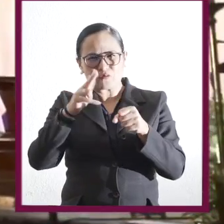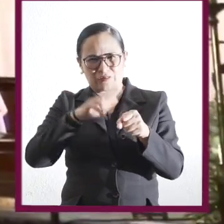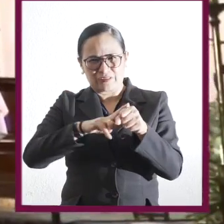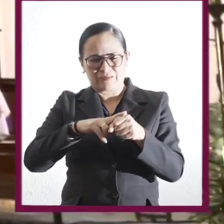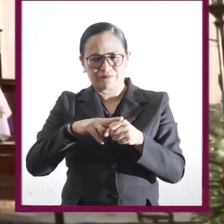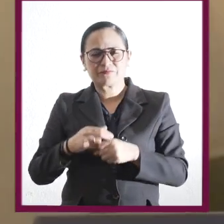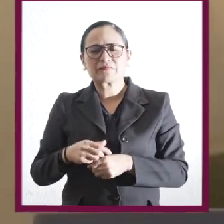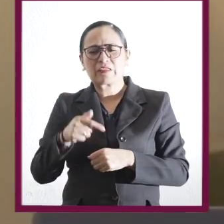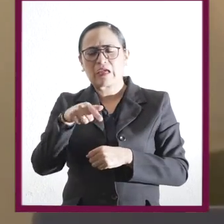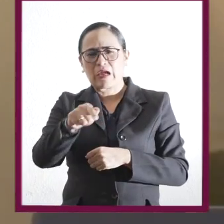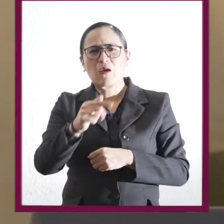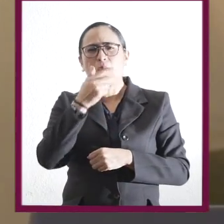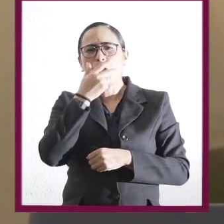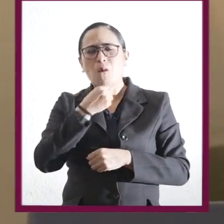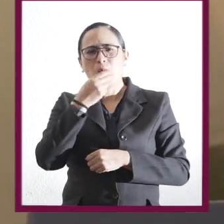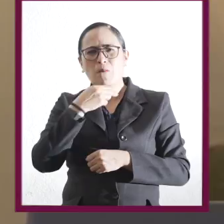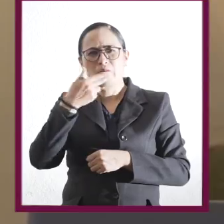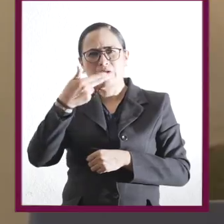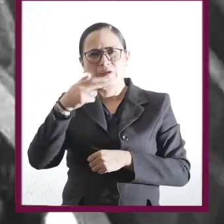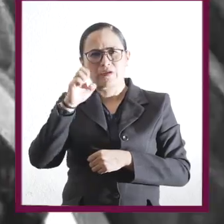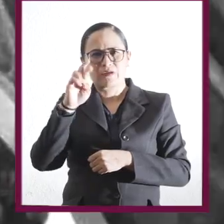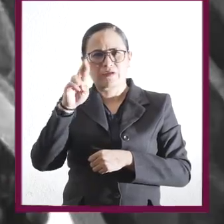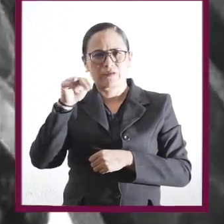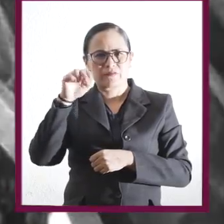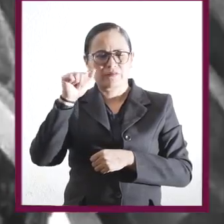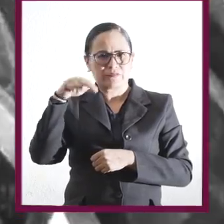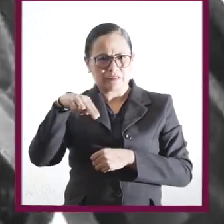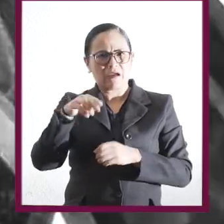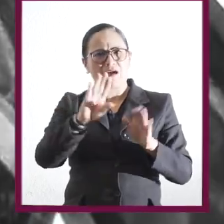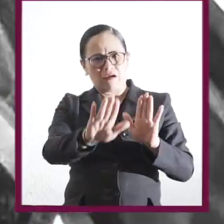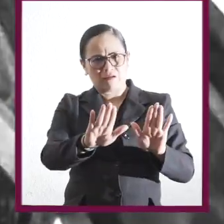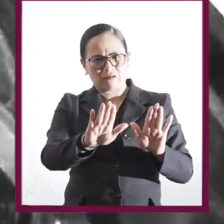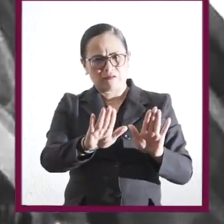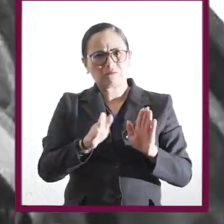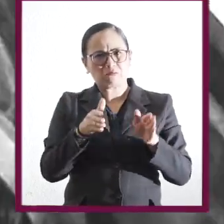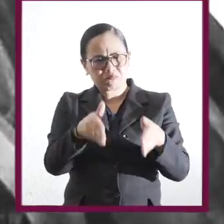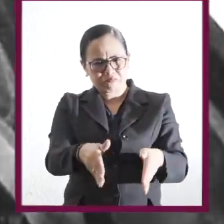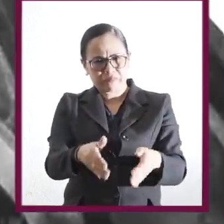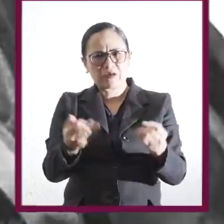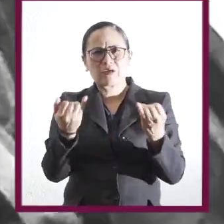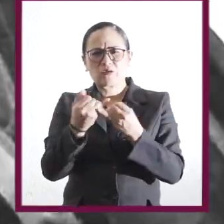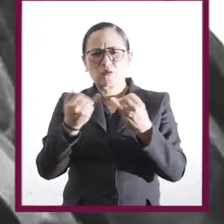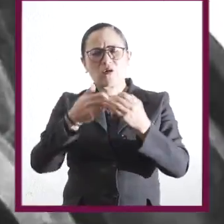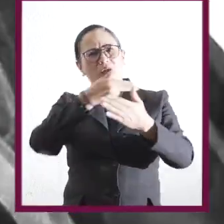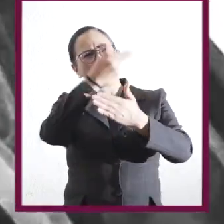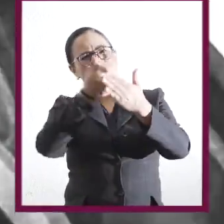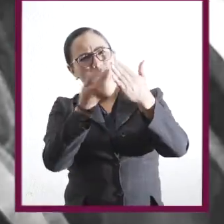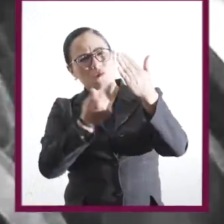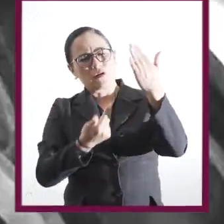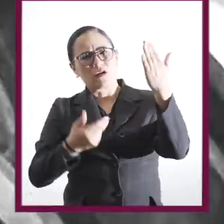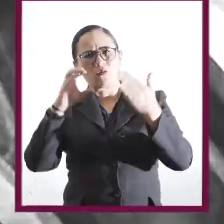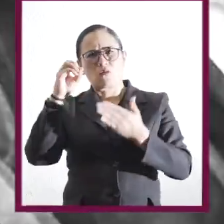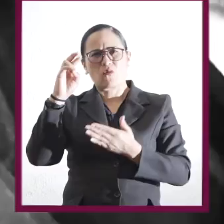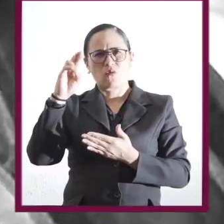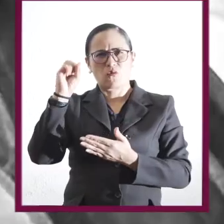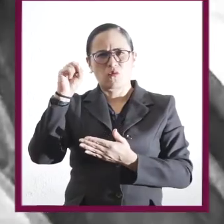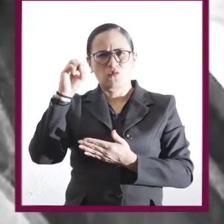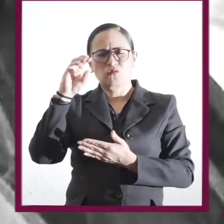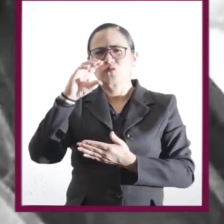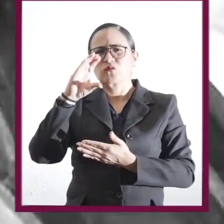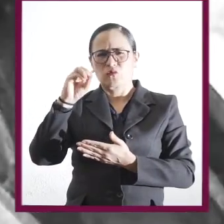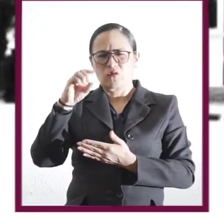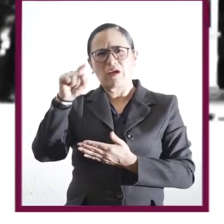interior aún descansan los restos del conquistador, además de un mural de José Clemente Orozco inspirado en el Apocalipsis.